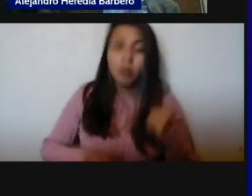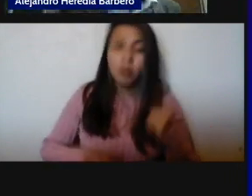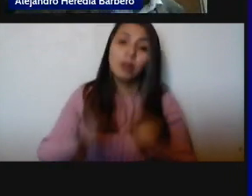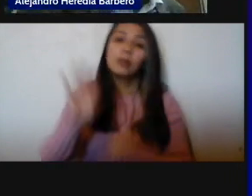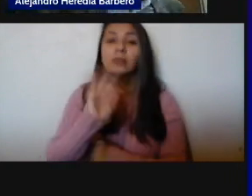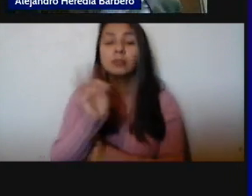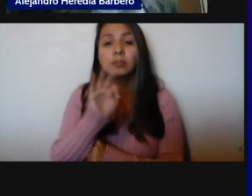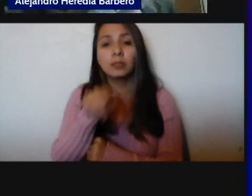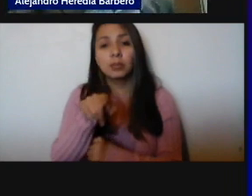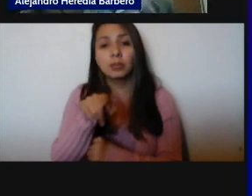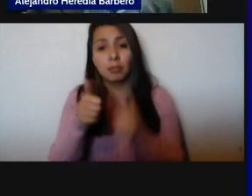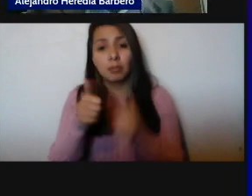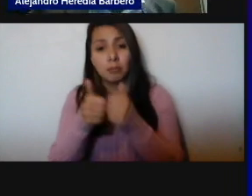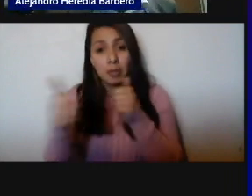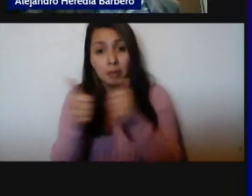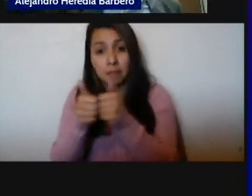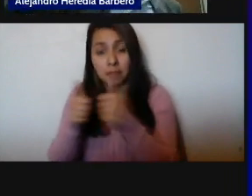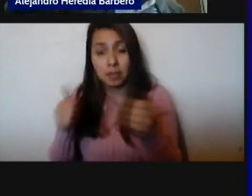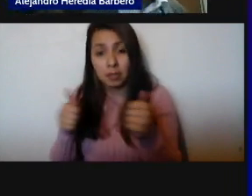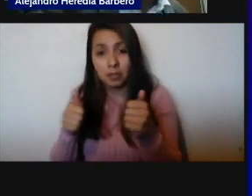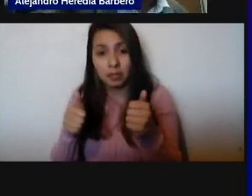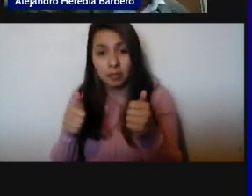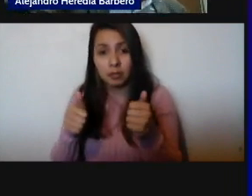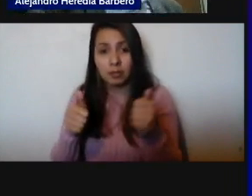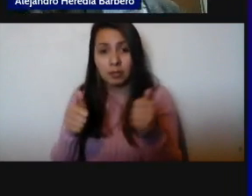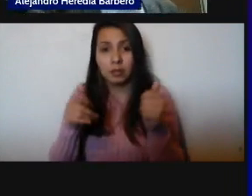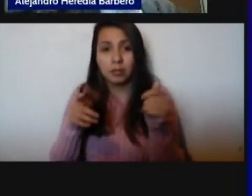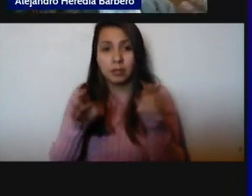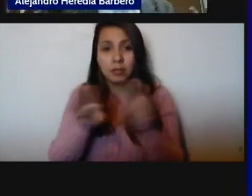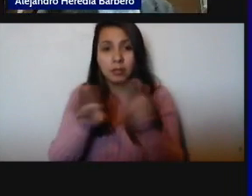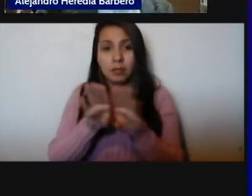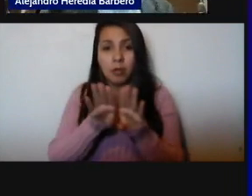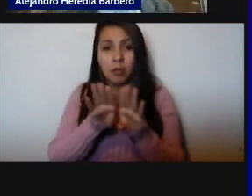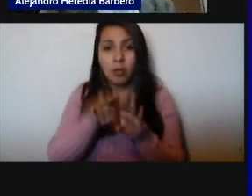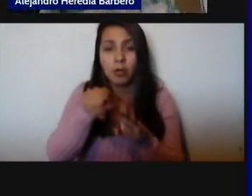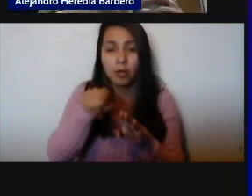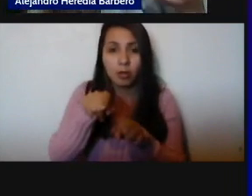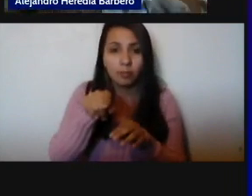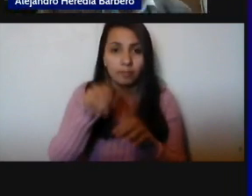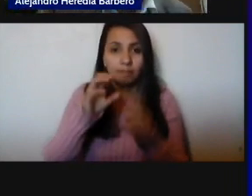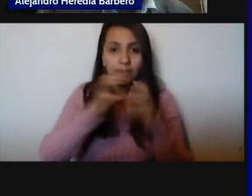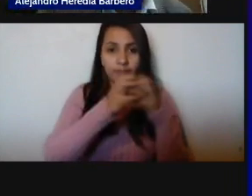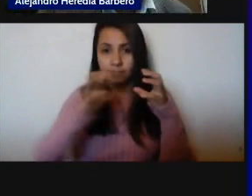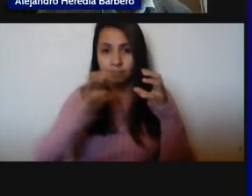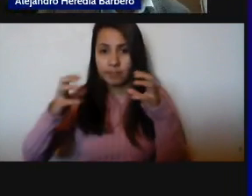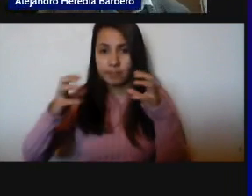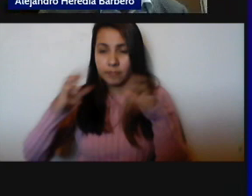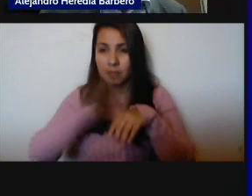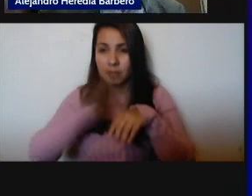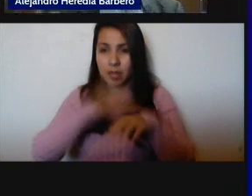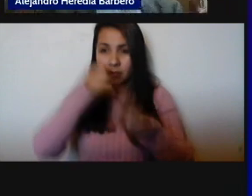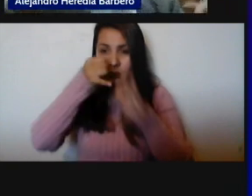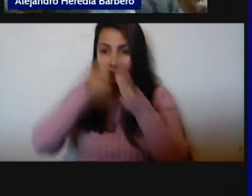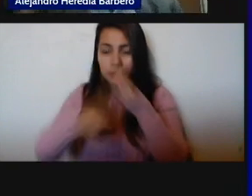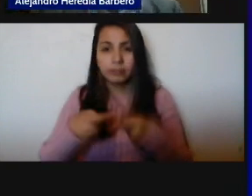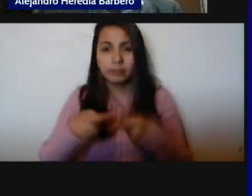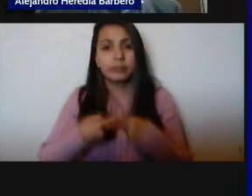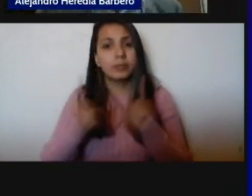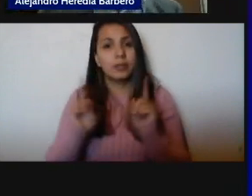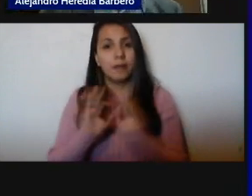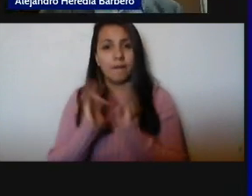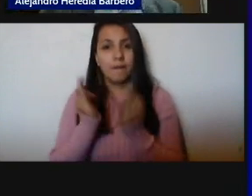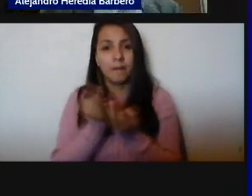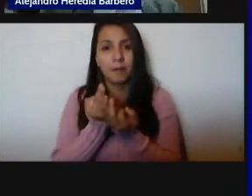el reactivo número 2 en una solución separada, la reactividad, es decir, la forma en que va a formar moléculas más complejas, va a